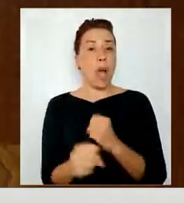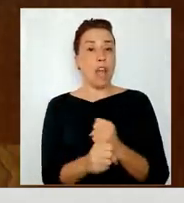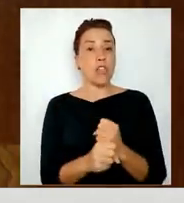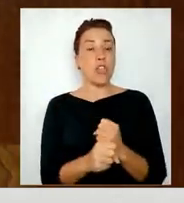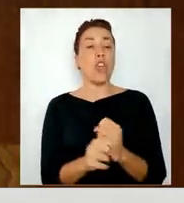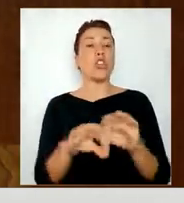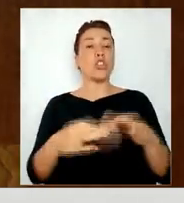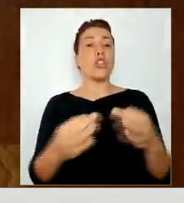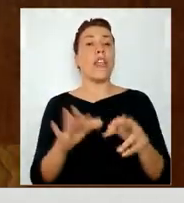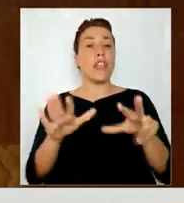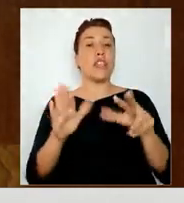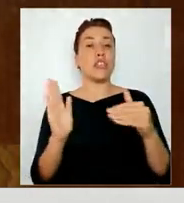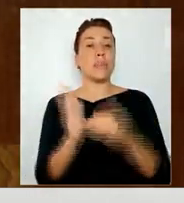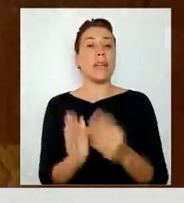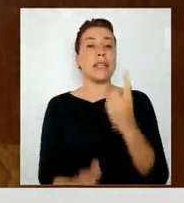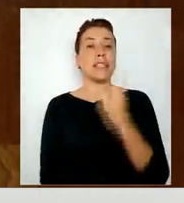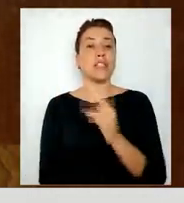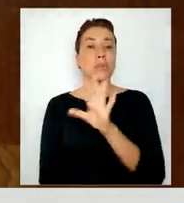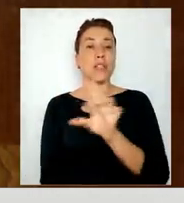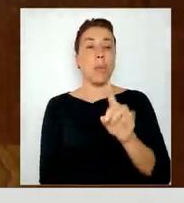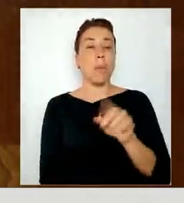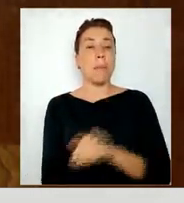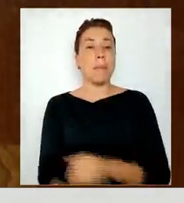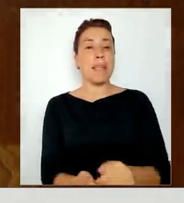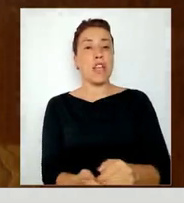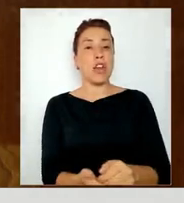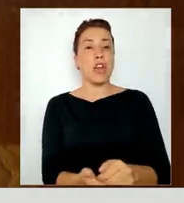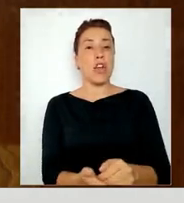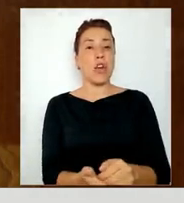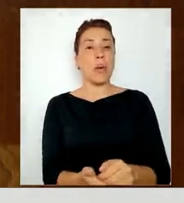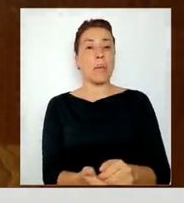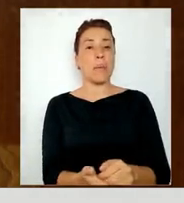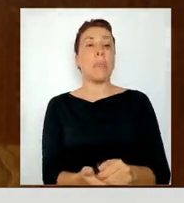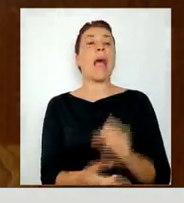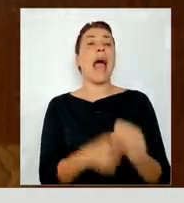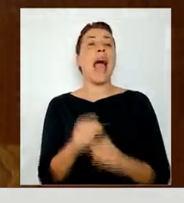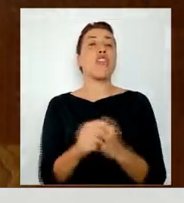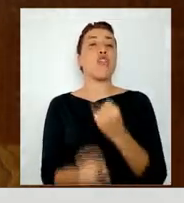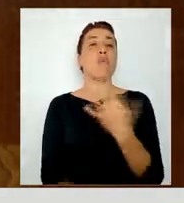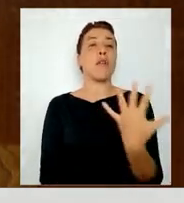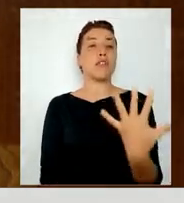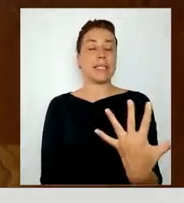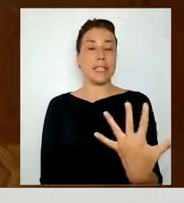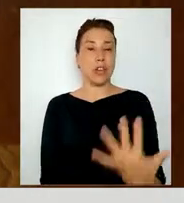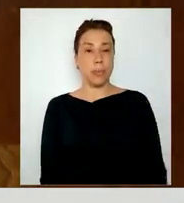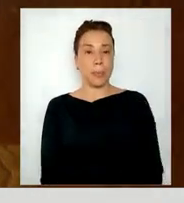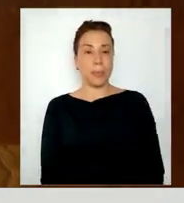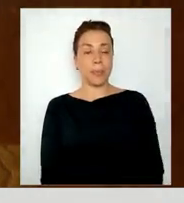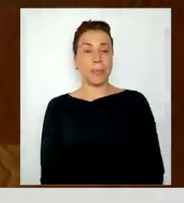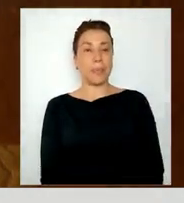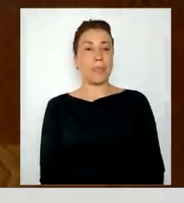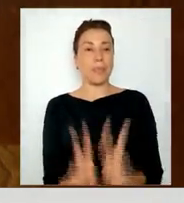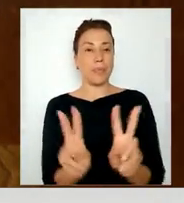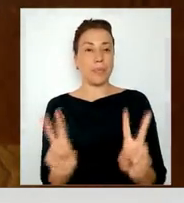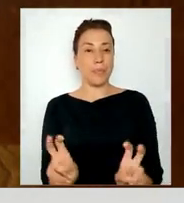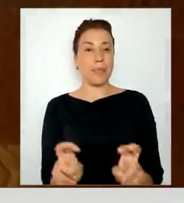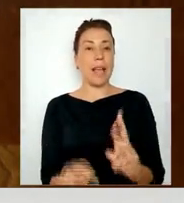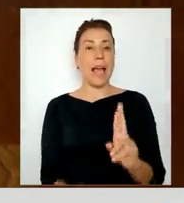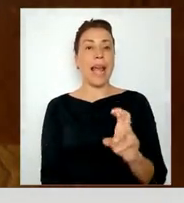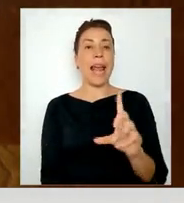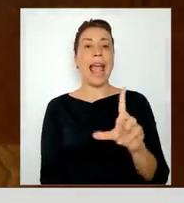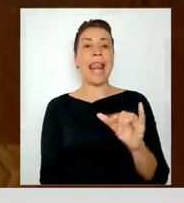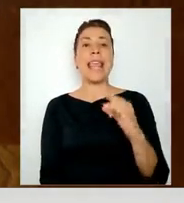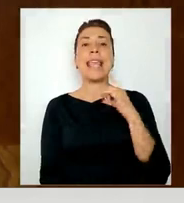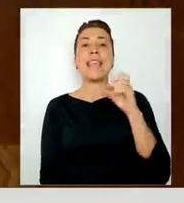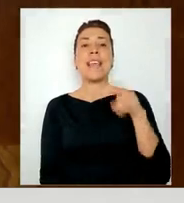ciento cincuenta y un millones el año quinto por su parte en materia de reliquidaciones de pensiones se